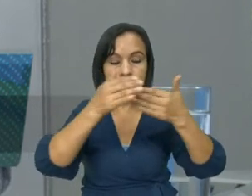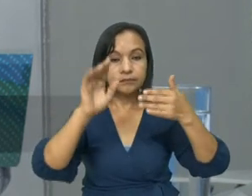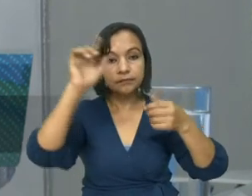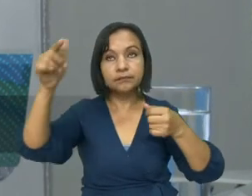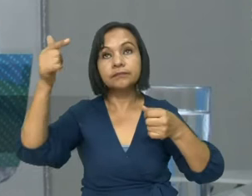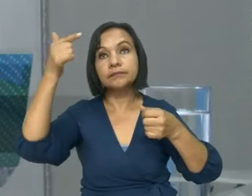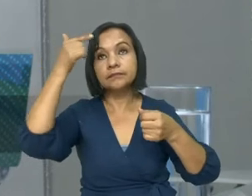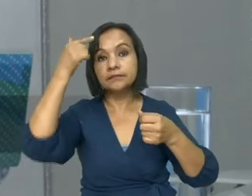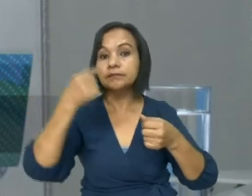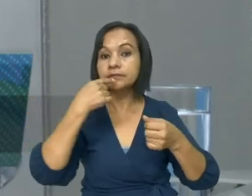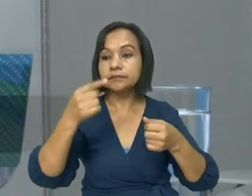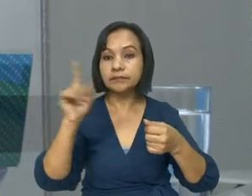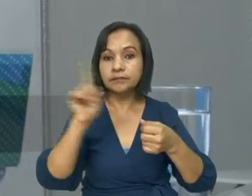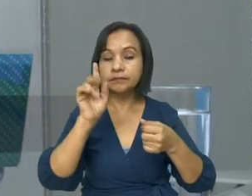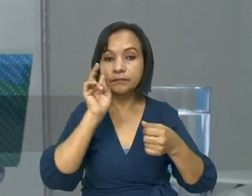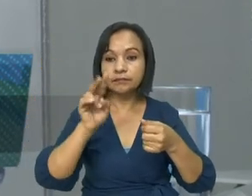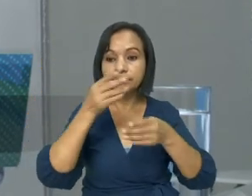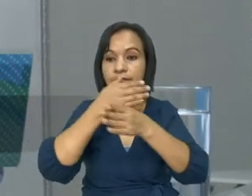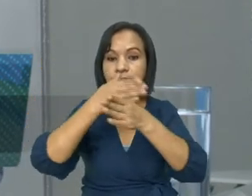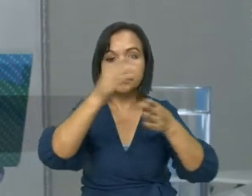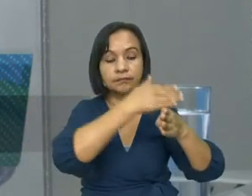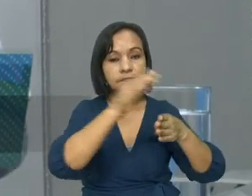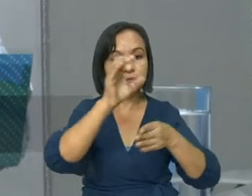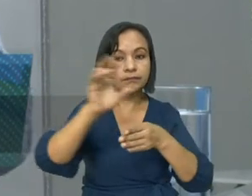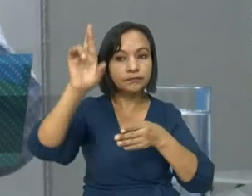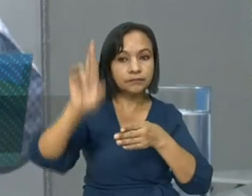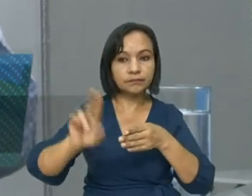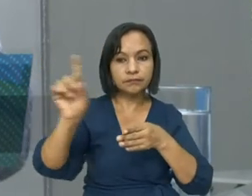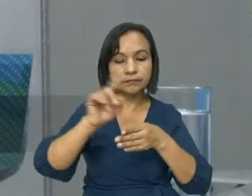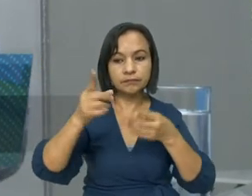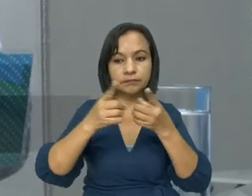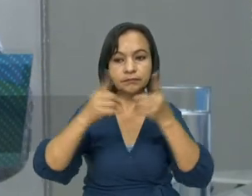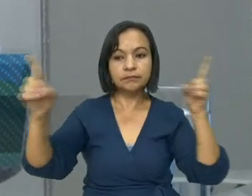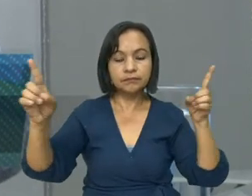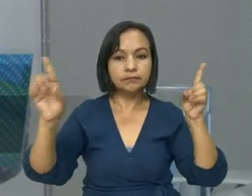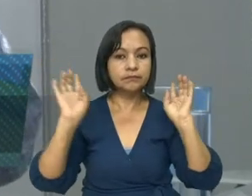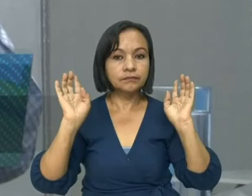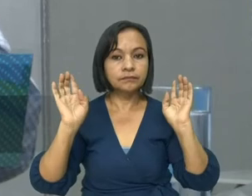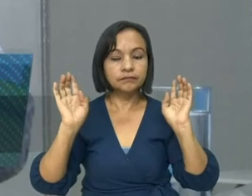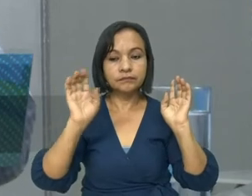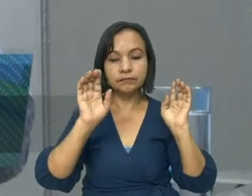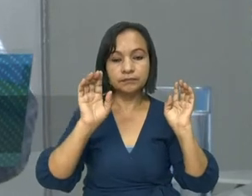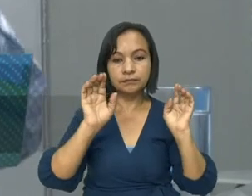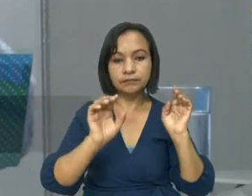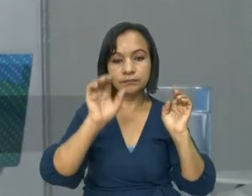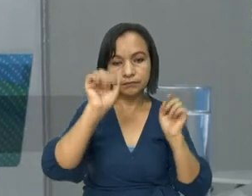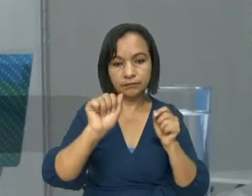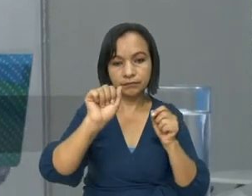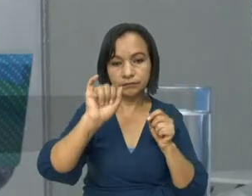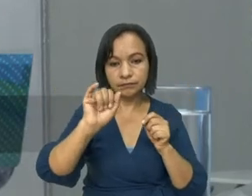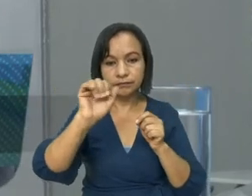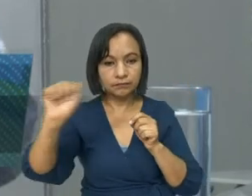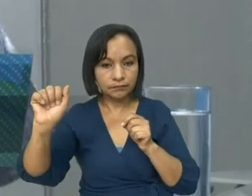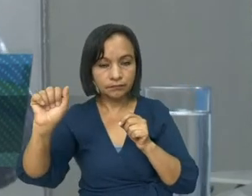gobierno. Es decir, aquí no nos vemos por separado, como en Costa Rica. Hay un divorcio entre el AIA, AIA, agua